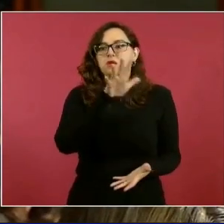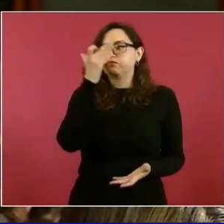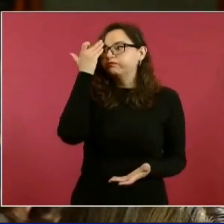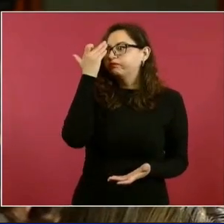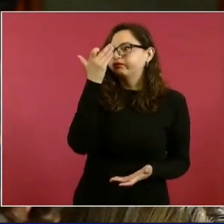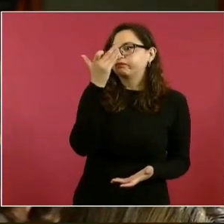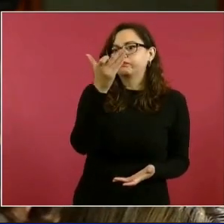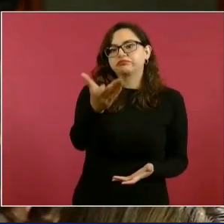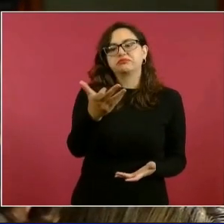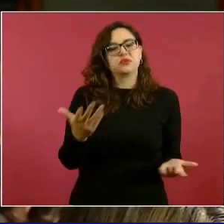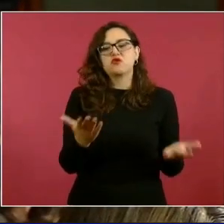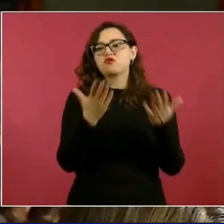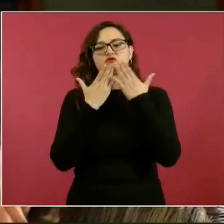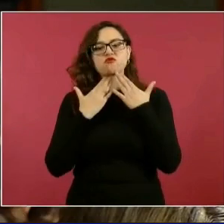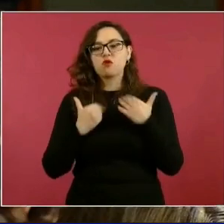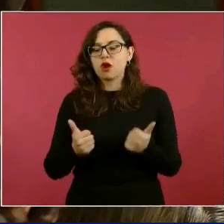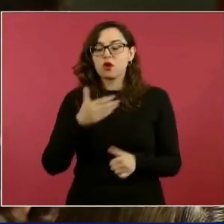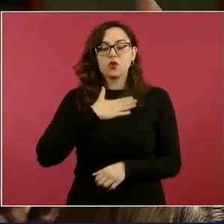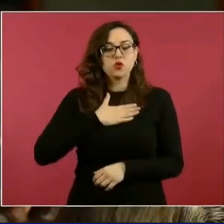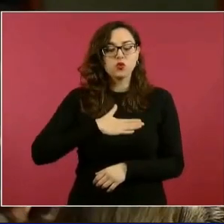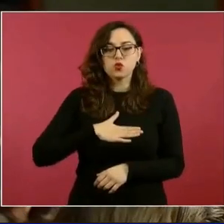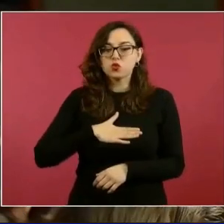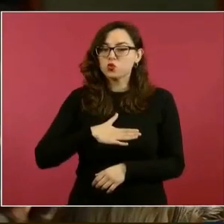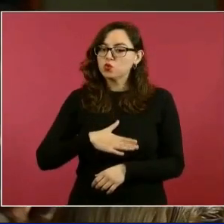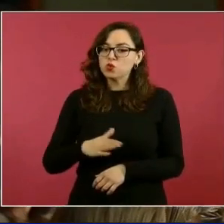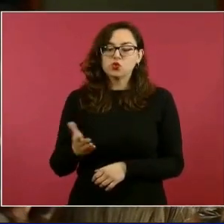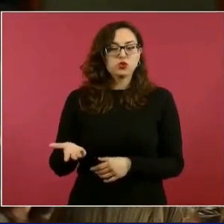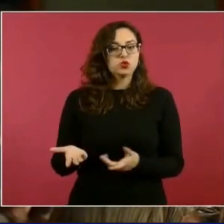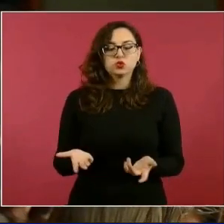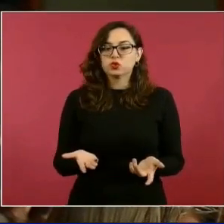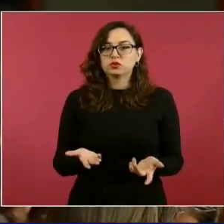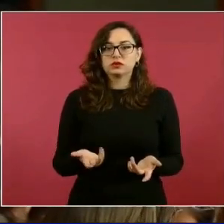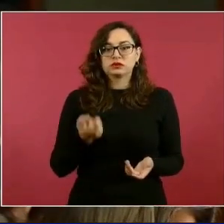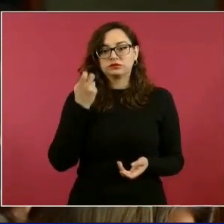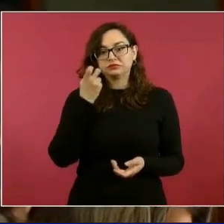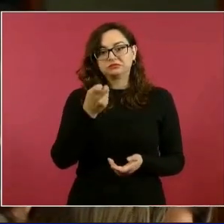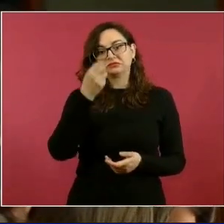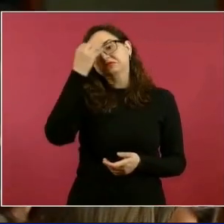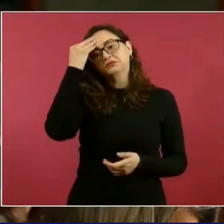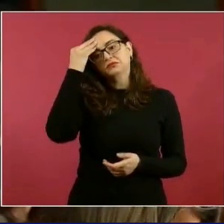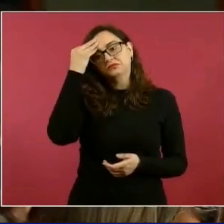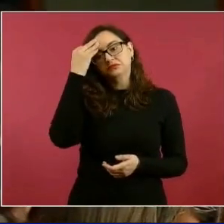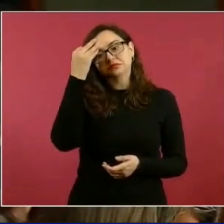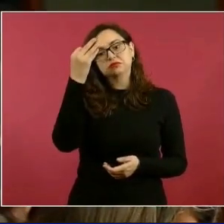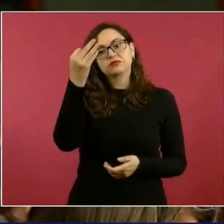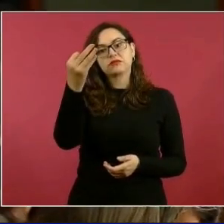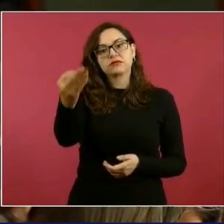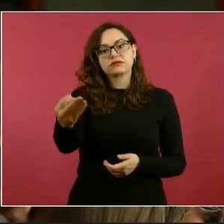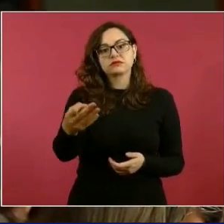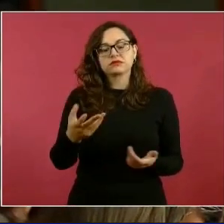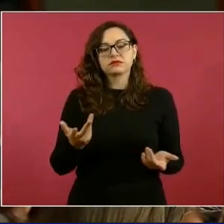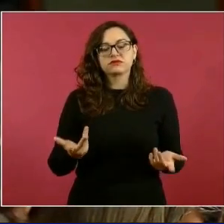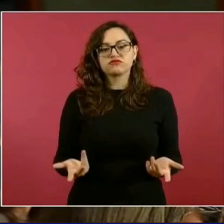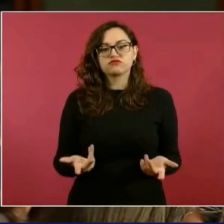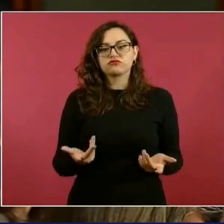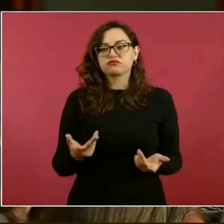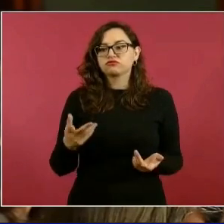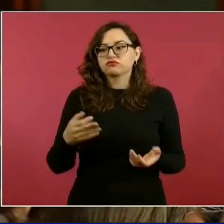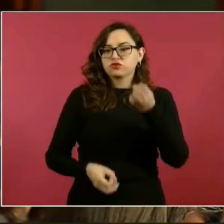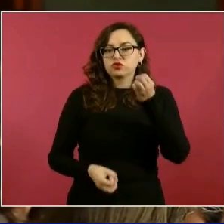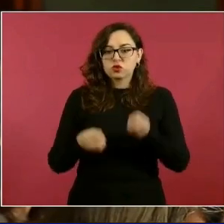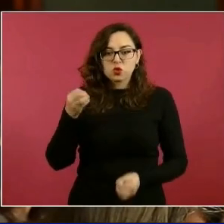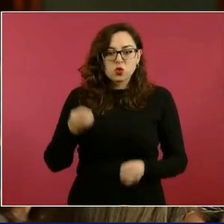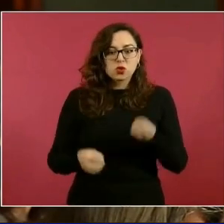tardan mucho los conflictos aquí en México, y se prolongan y ganan mucho dinero los jueces,